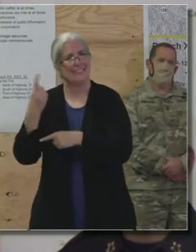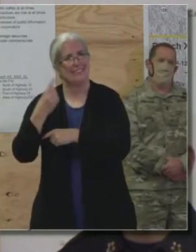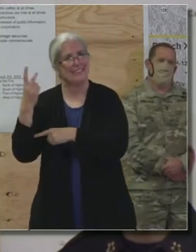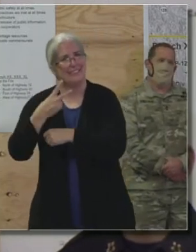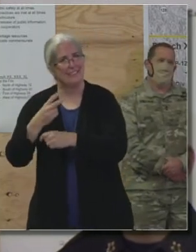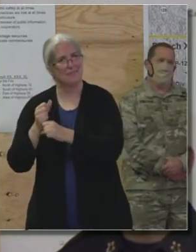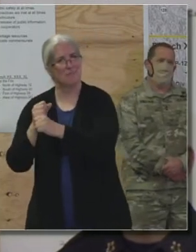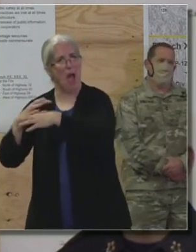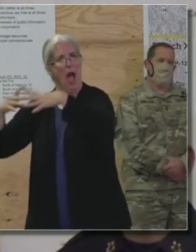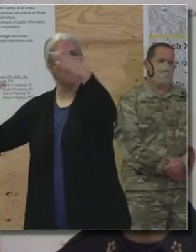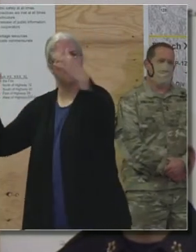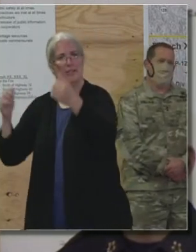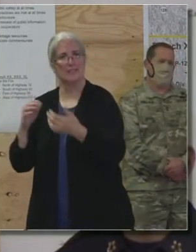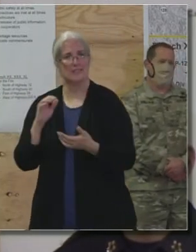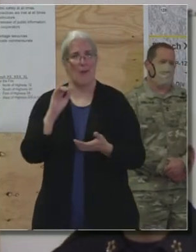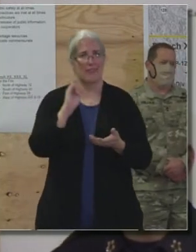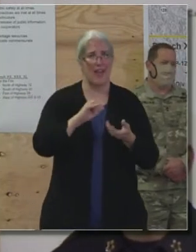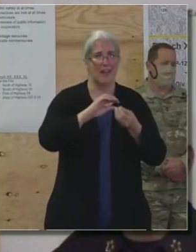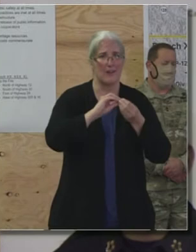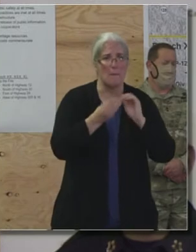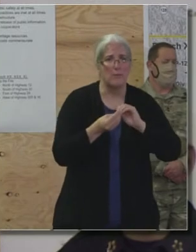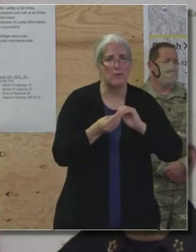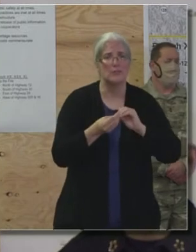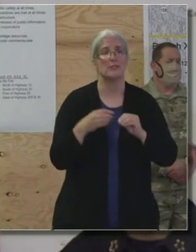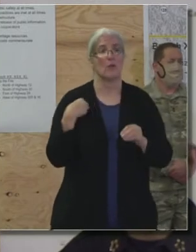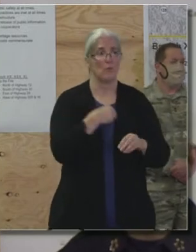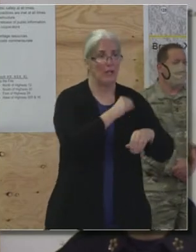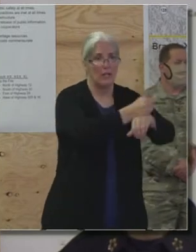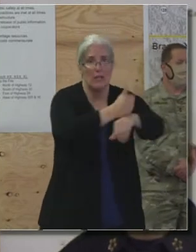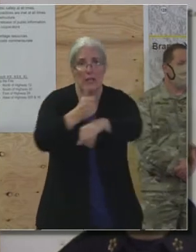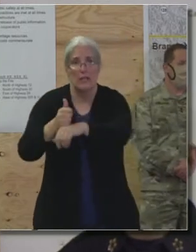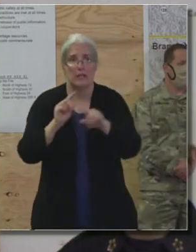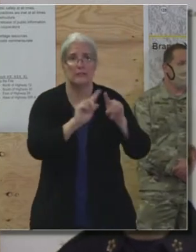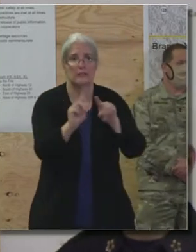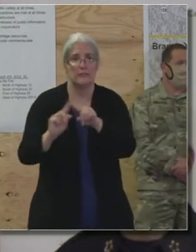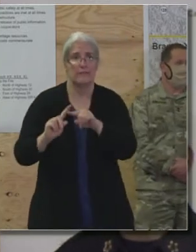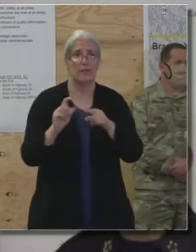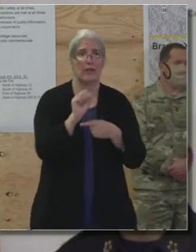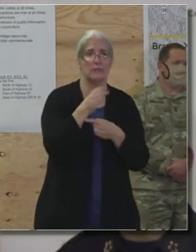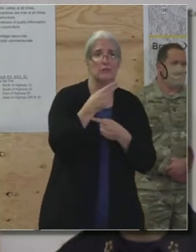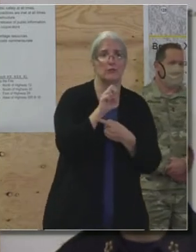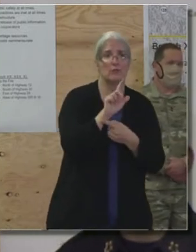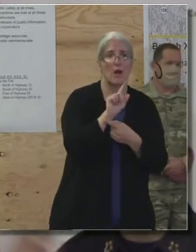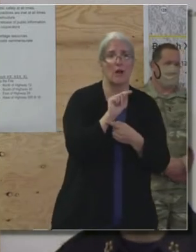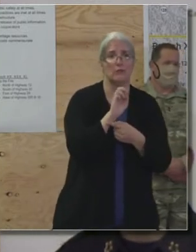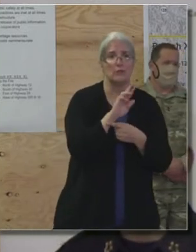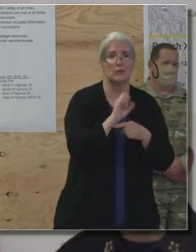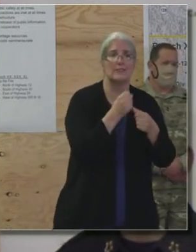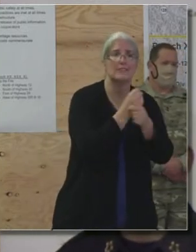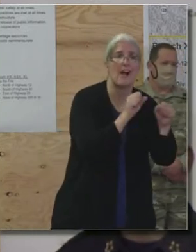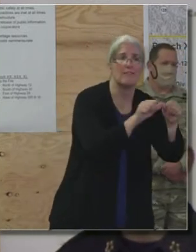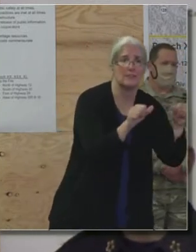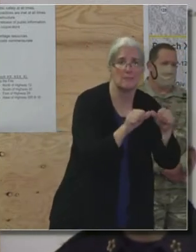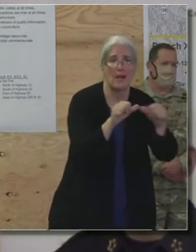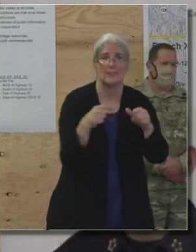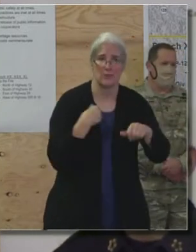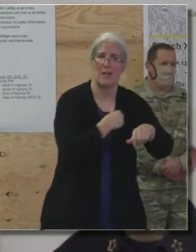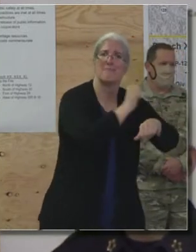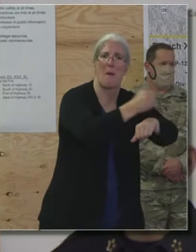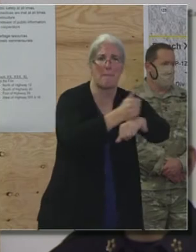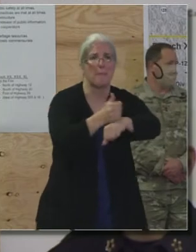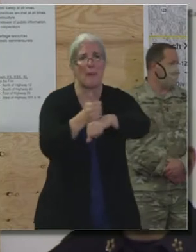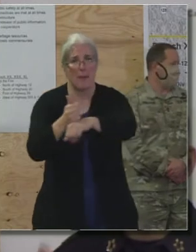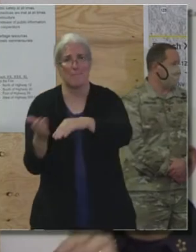cierto hemos duplicado el número de refugios para evacuados en las últimas 24 horas también más de 30 centros de evacuaciones que incluyen muchos